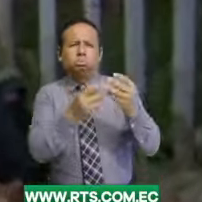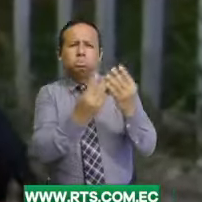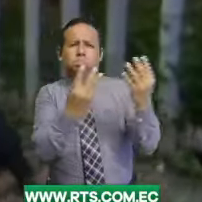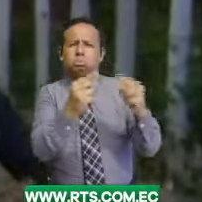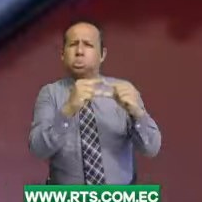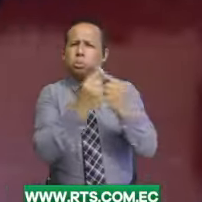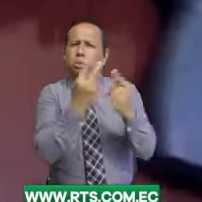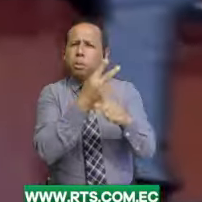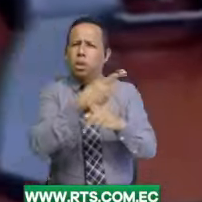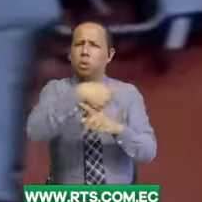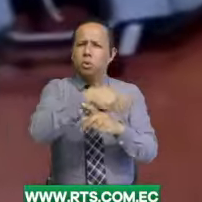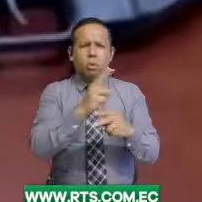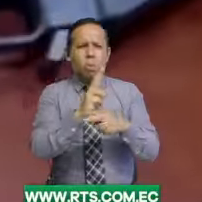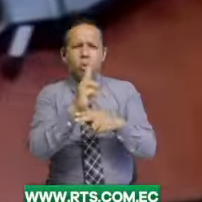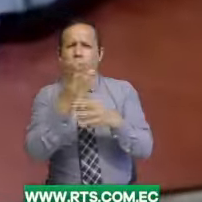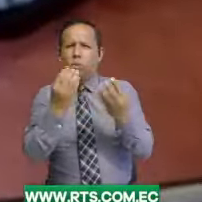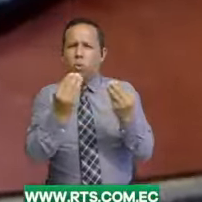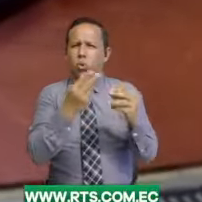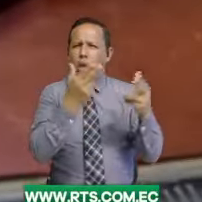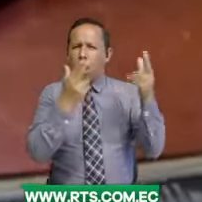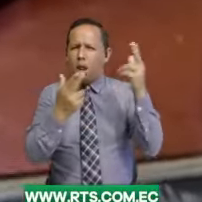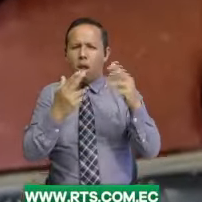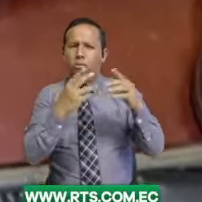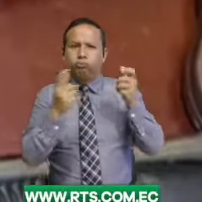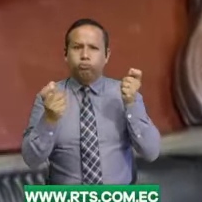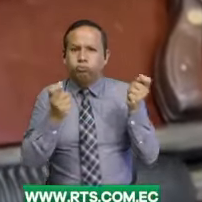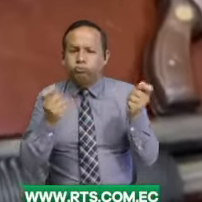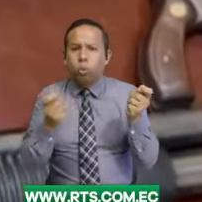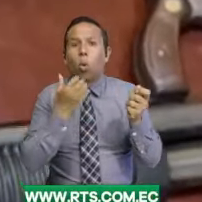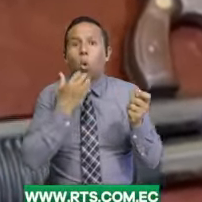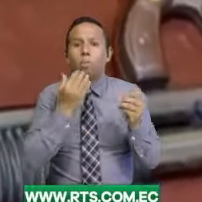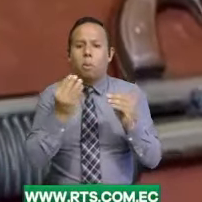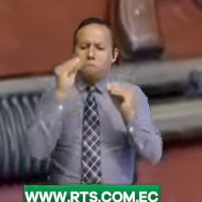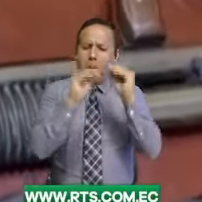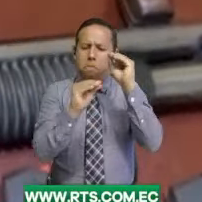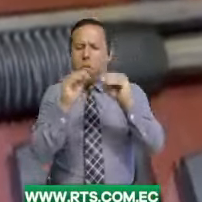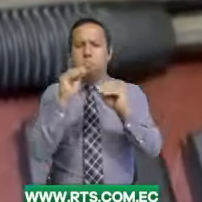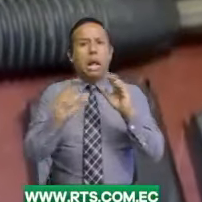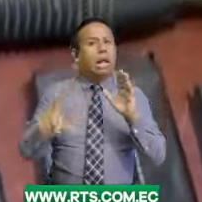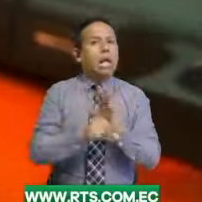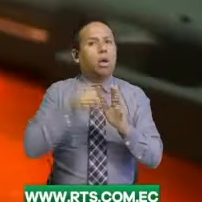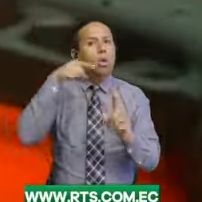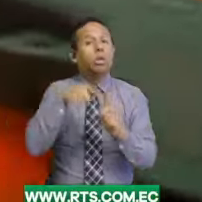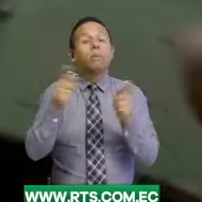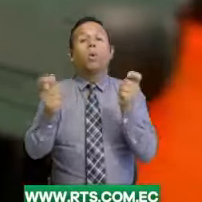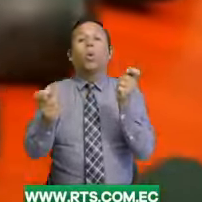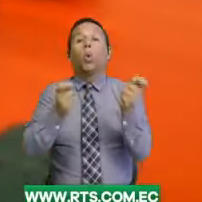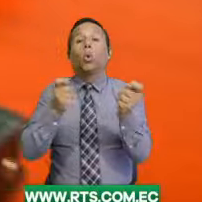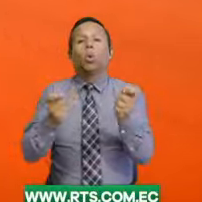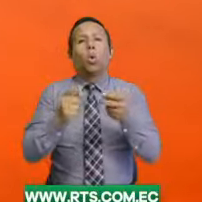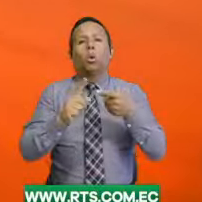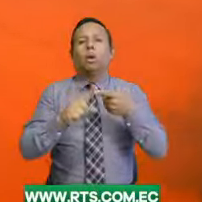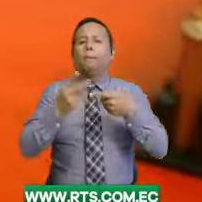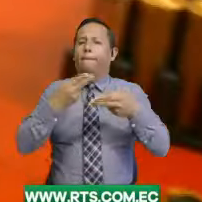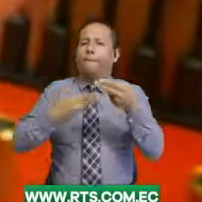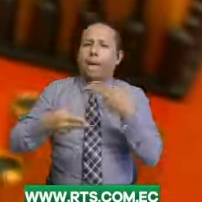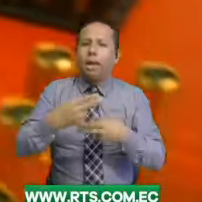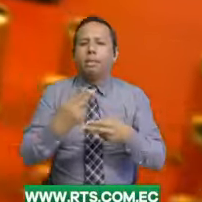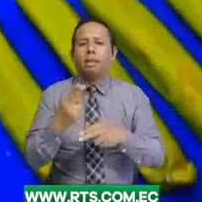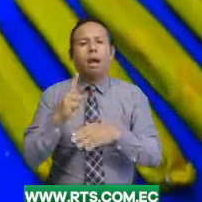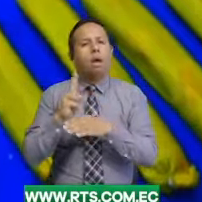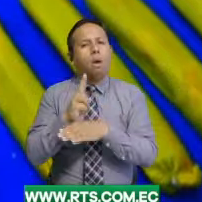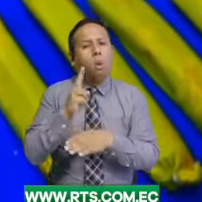organizado. Para ello se prevé crear mecanismos más eficientes de control para la comercialización, uso y porte